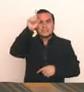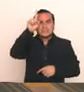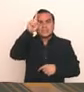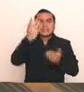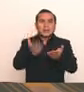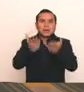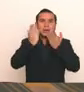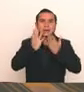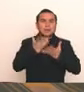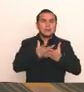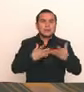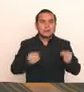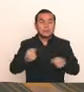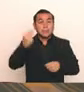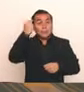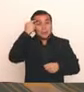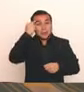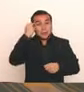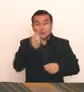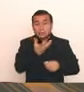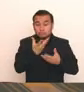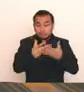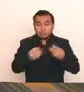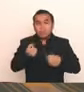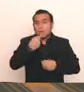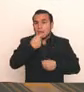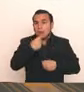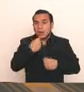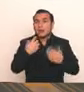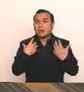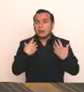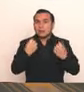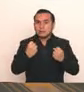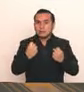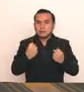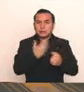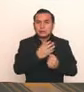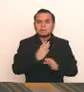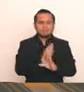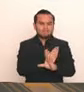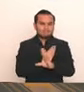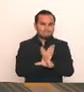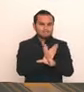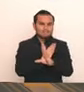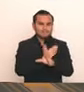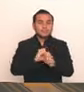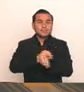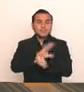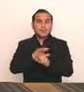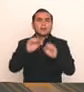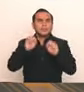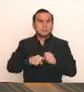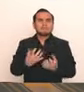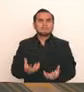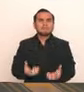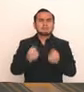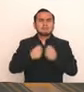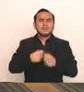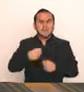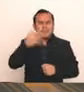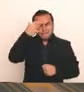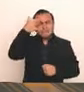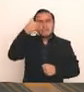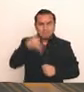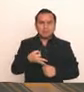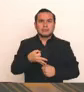solución nos dará una cura algo que frene o al menos llevan mínimos que esta enfermedad tengo fue casi